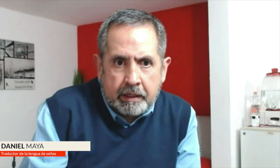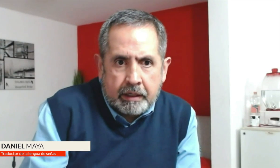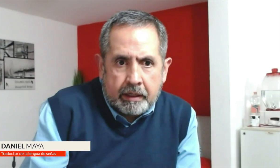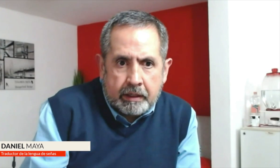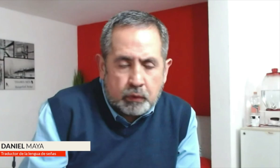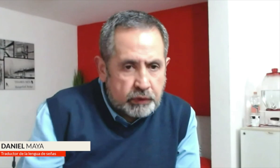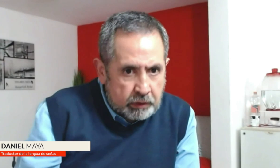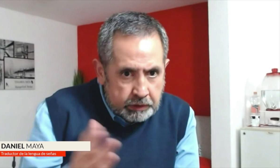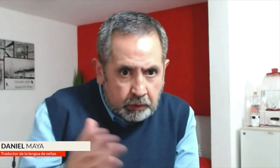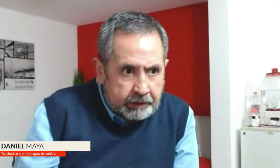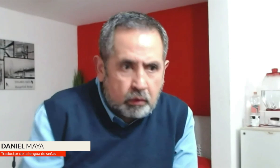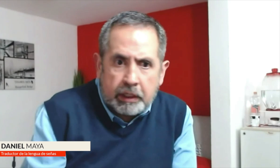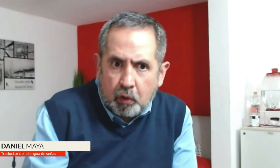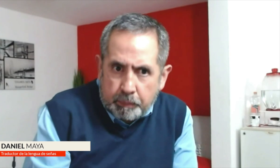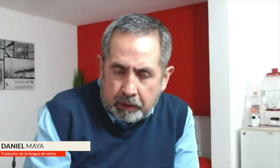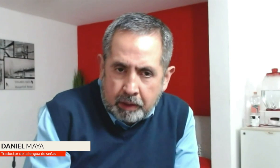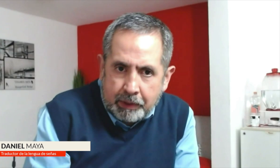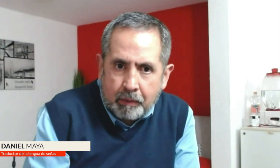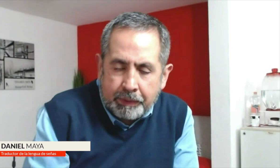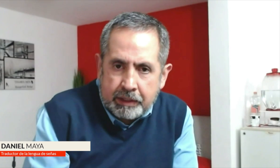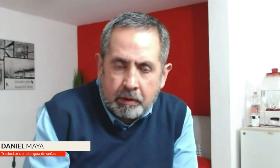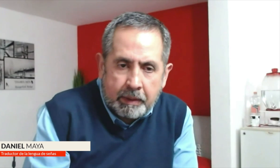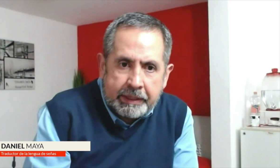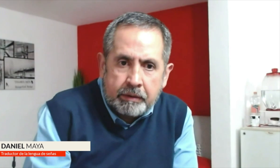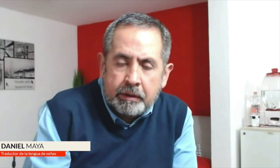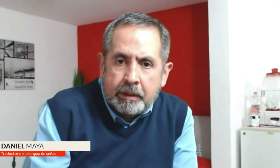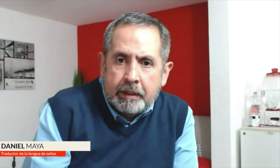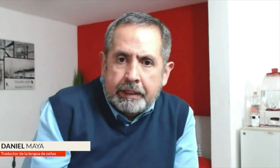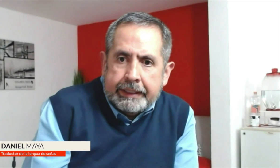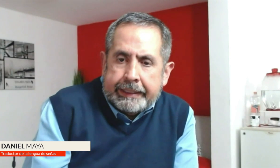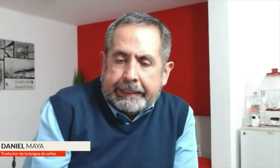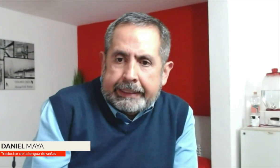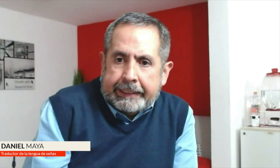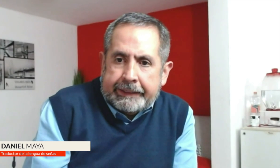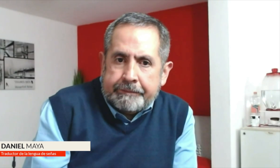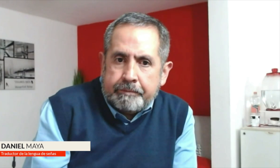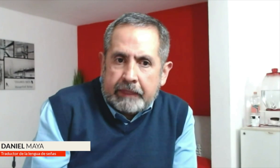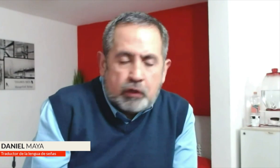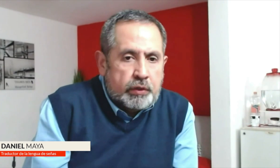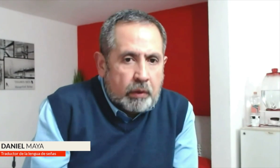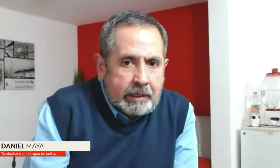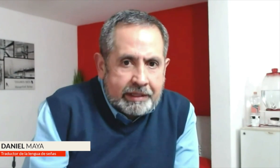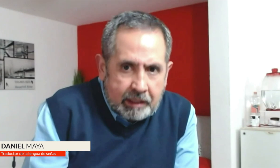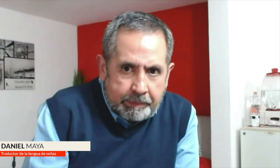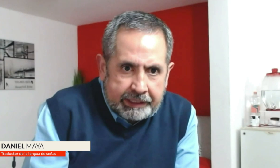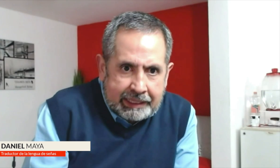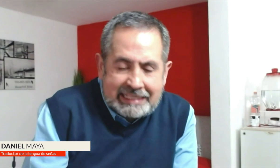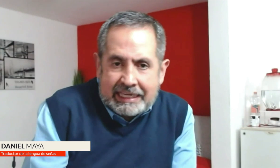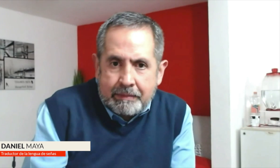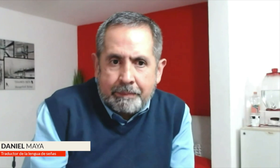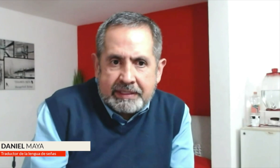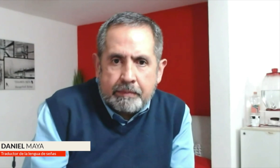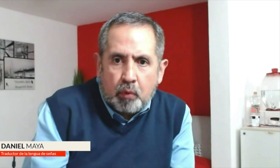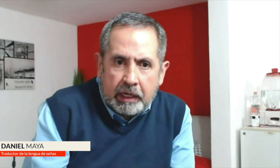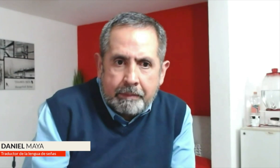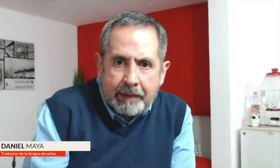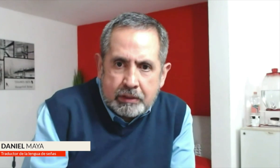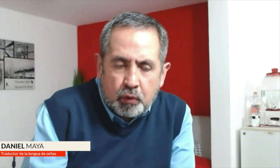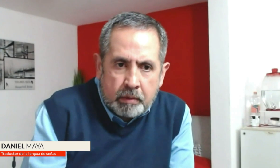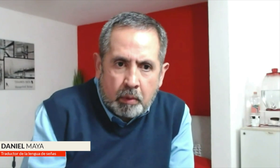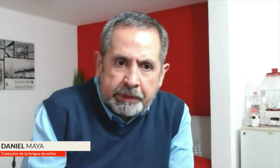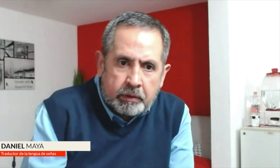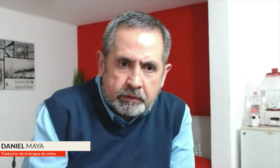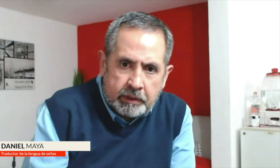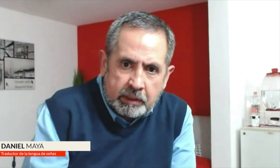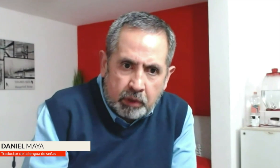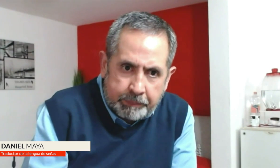señas. Sucedió esto que te digo, que golpearon a mi compañero, a mi amigo, y no llegó el intérprete. Desde ahí me empecé a involucrar más